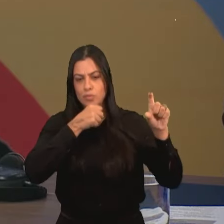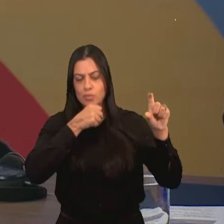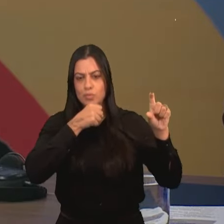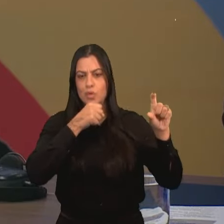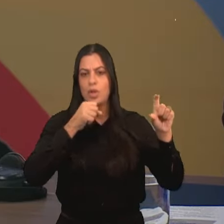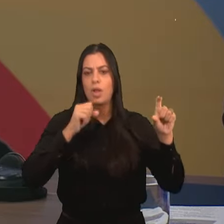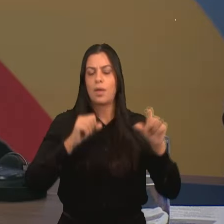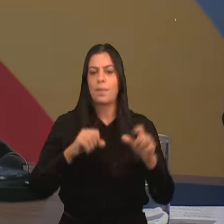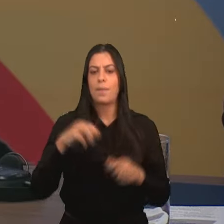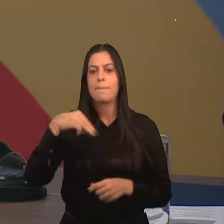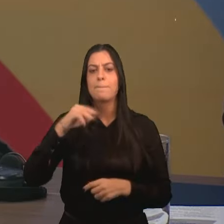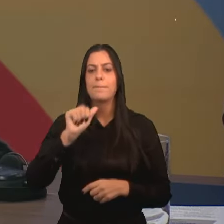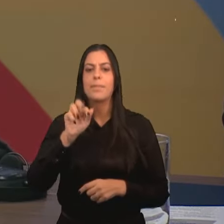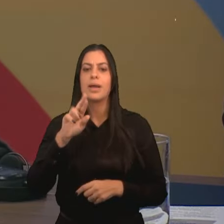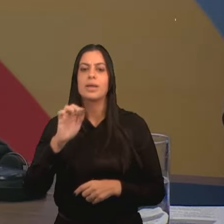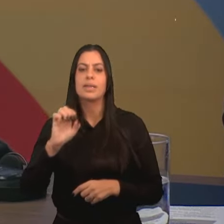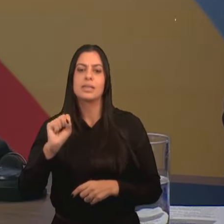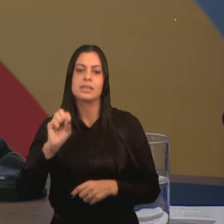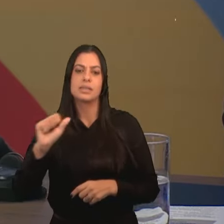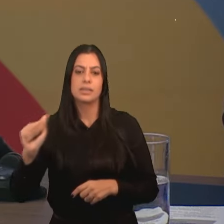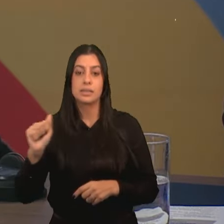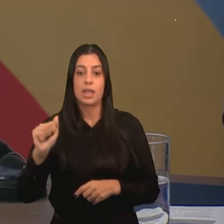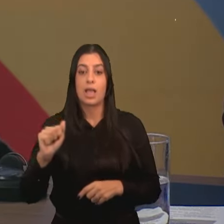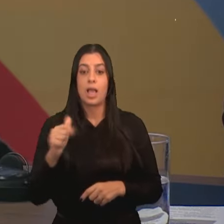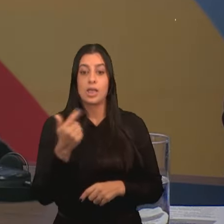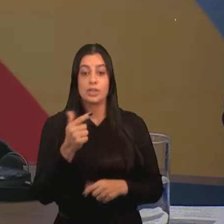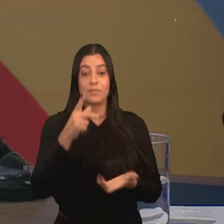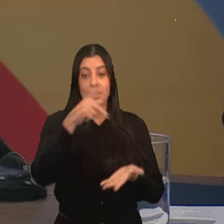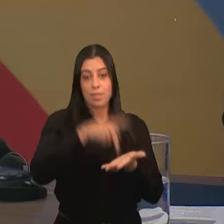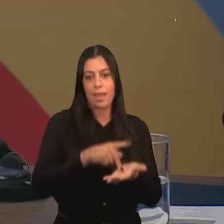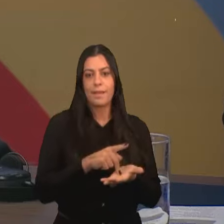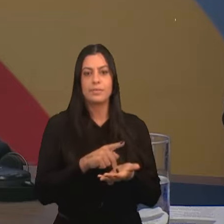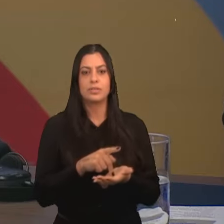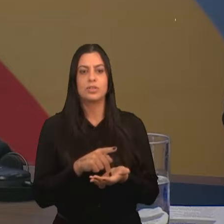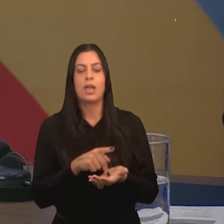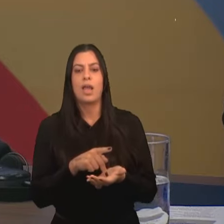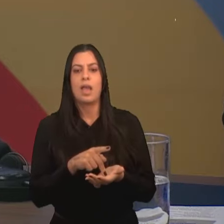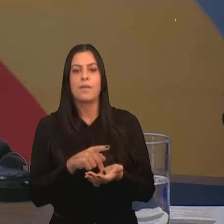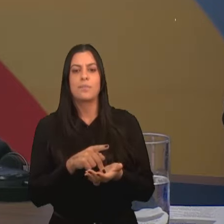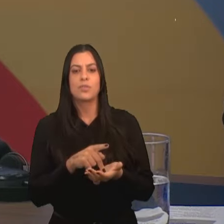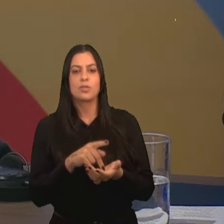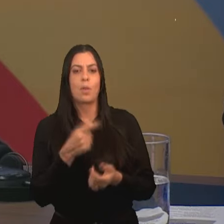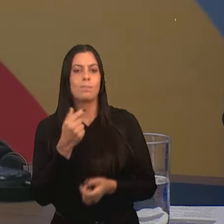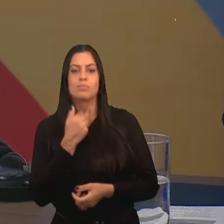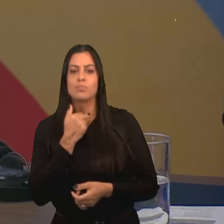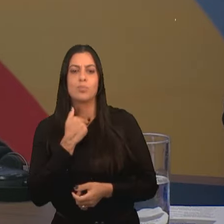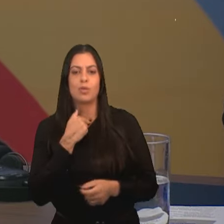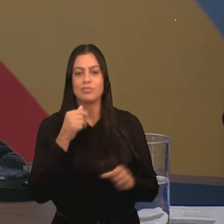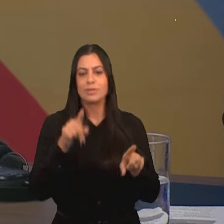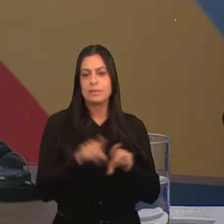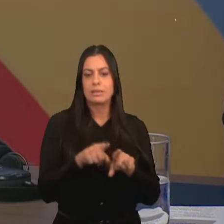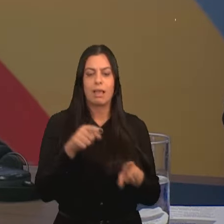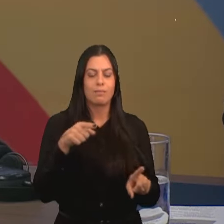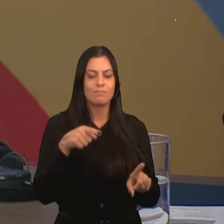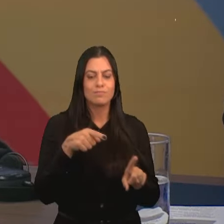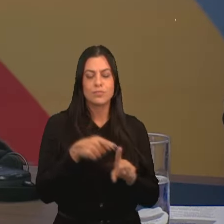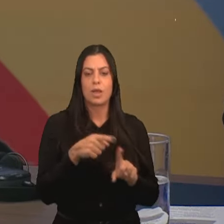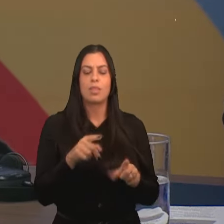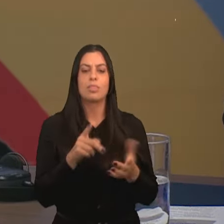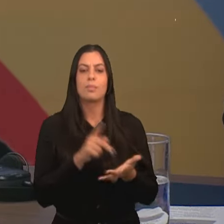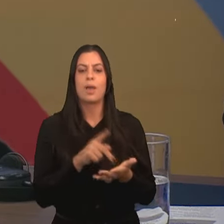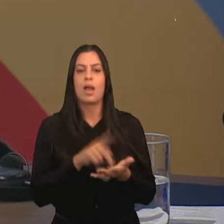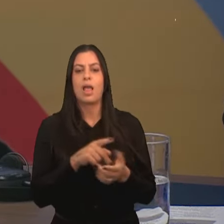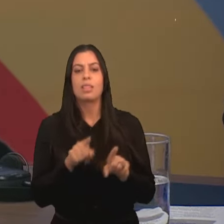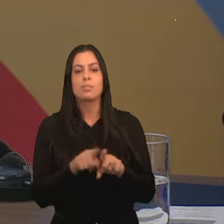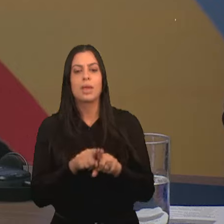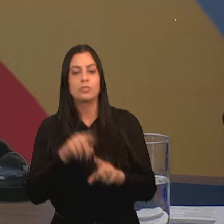de una persona que ganó el Premio Nobel de la Paz en 2001, que dijo que sin resultados no es posible haber confianza,